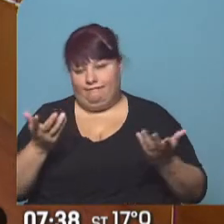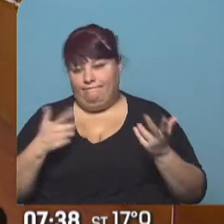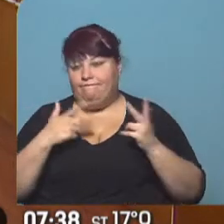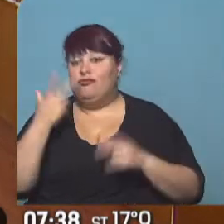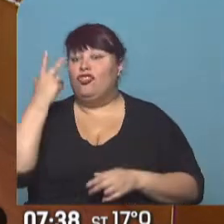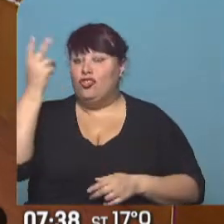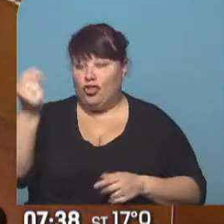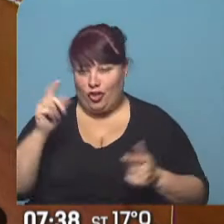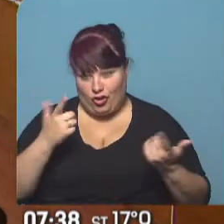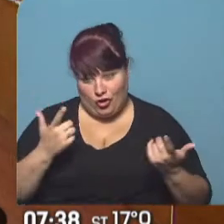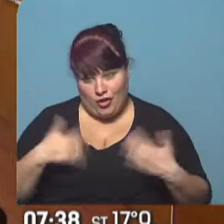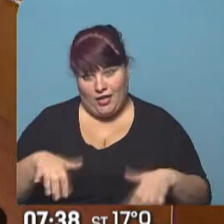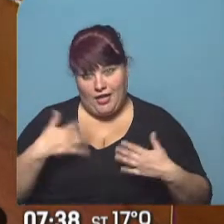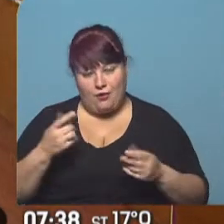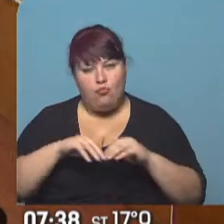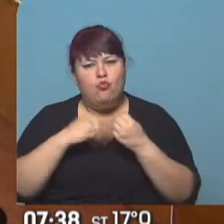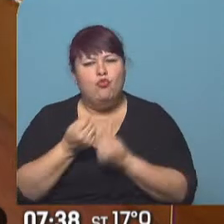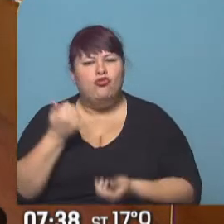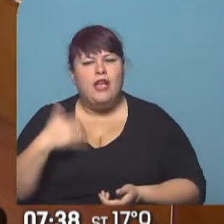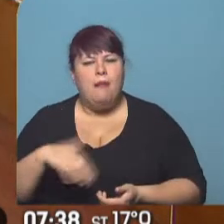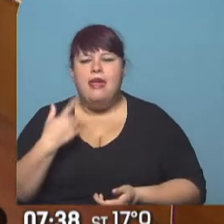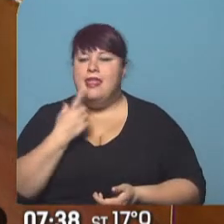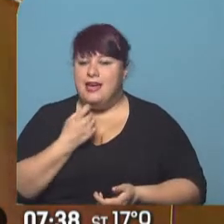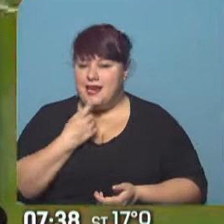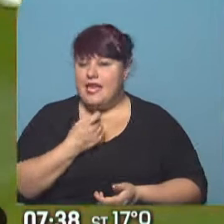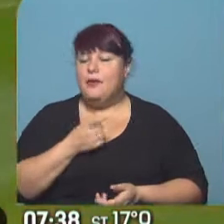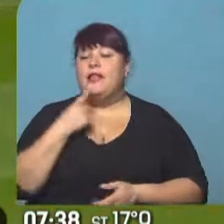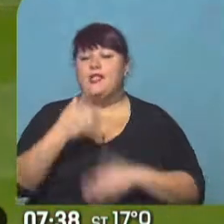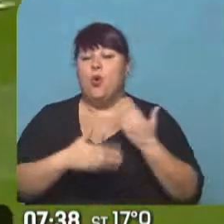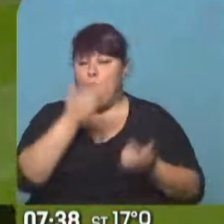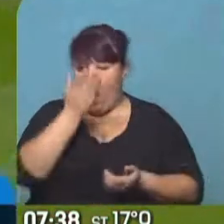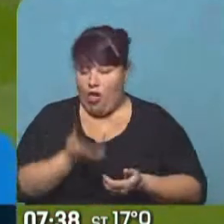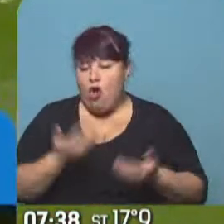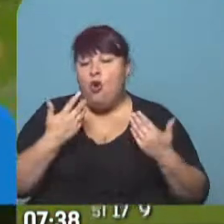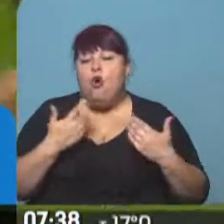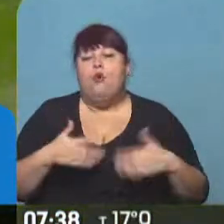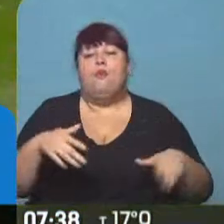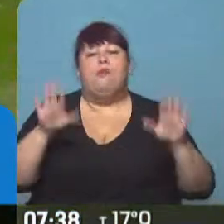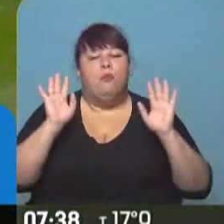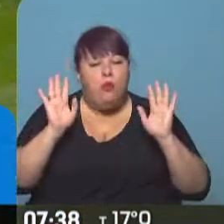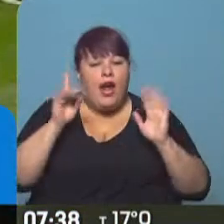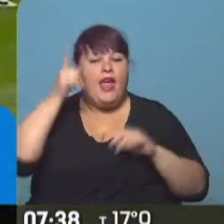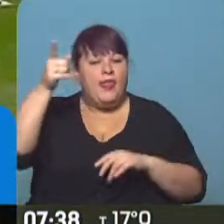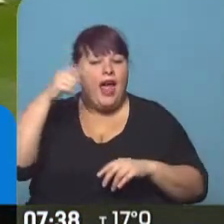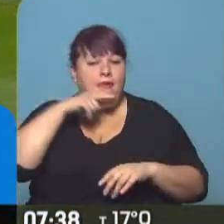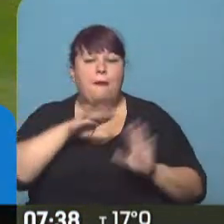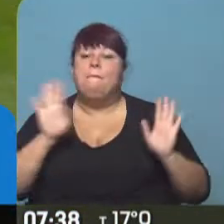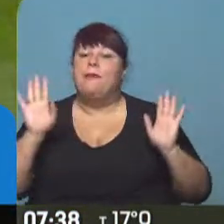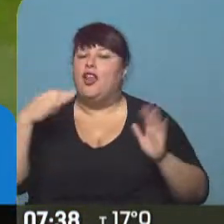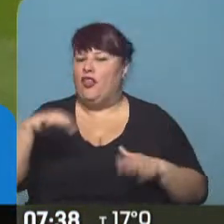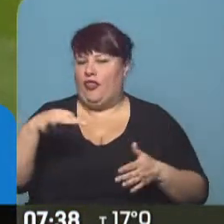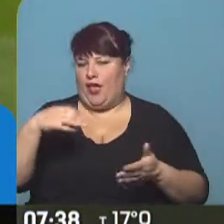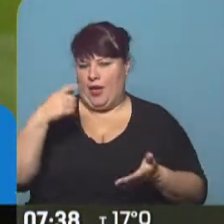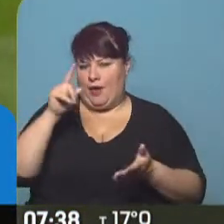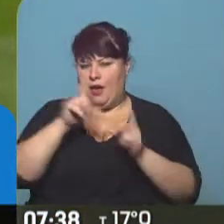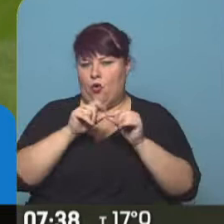decirle que no a semejante cifra? Porque River dijo que el jugador podría estar en los planes del Bayer Leverkusen, pero tendrían que ejecutar